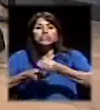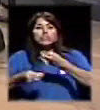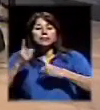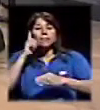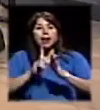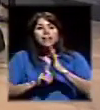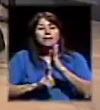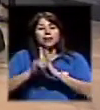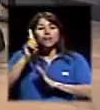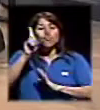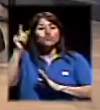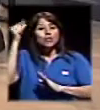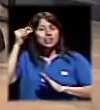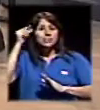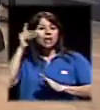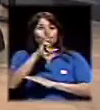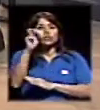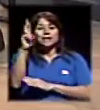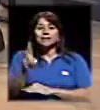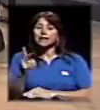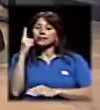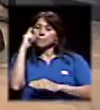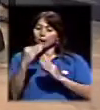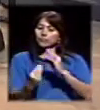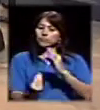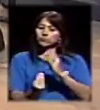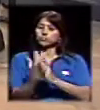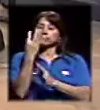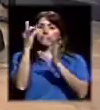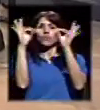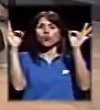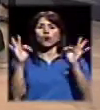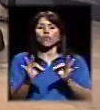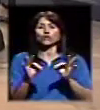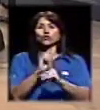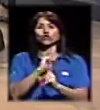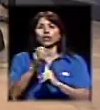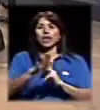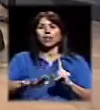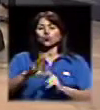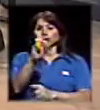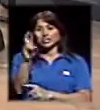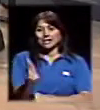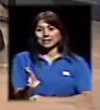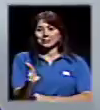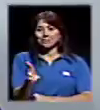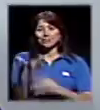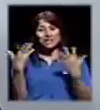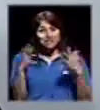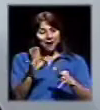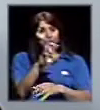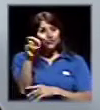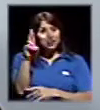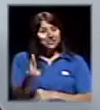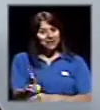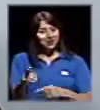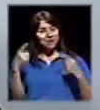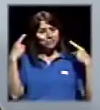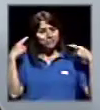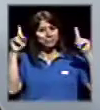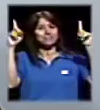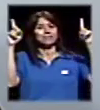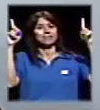y para la configuración de la sociedad costarricense. Y Costa Rica se convierte efectivamente en el